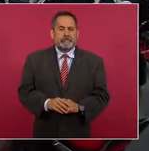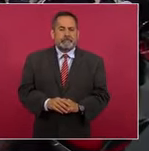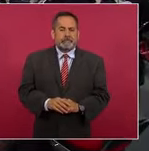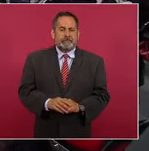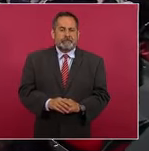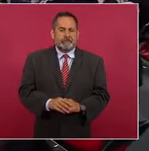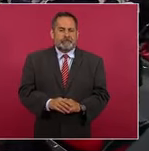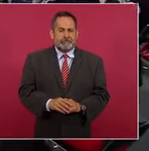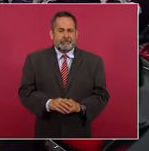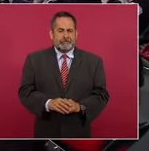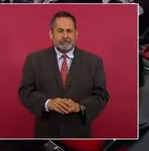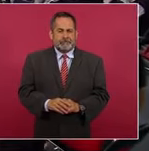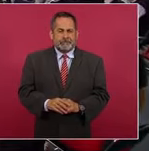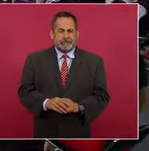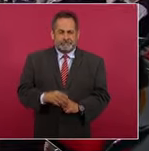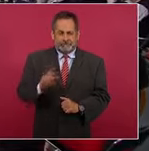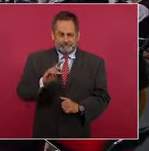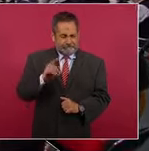Sí, no, dice